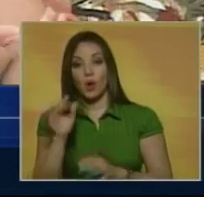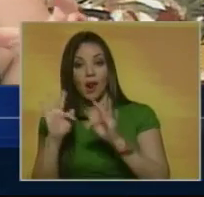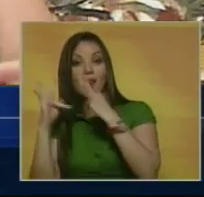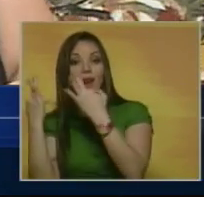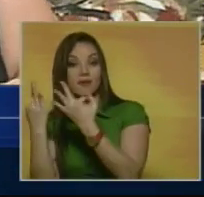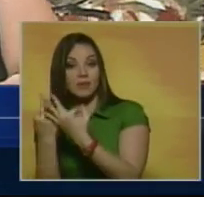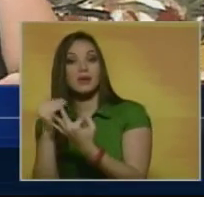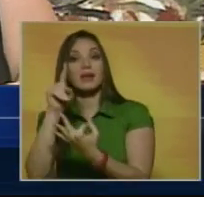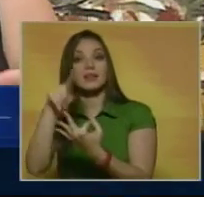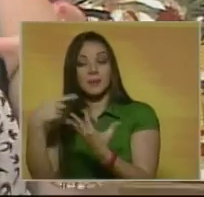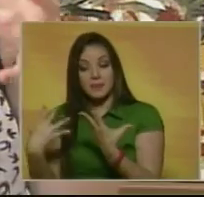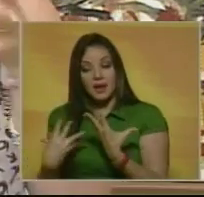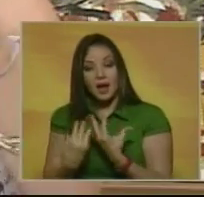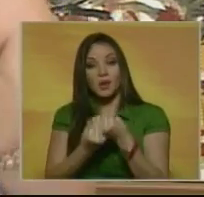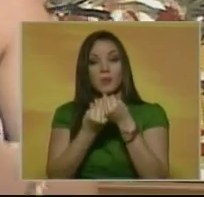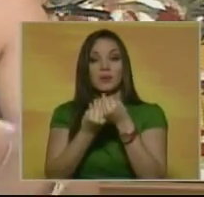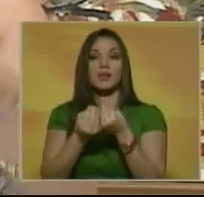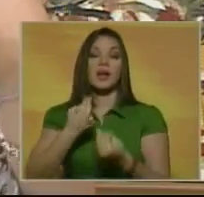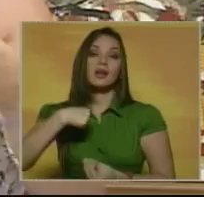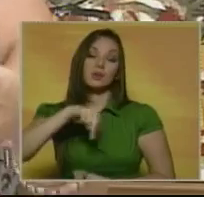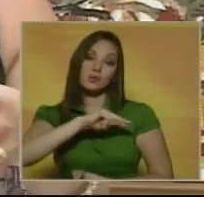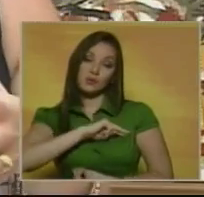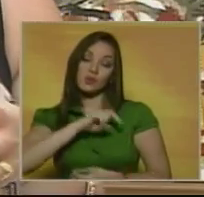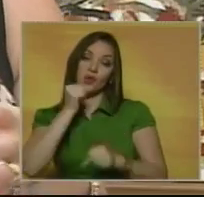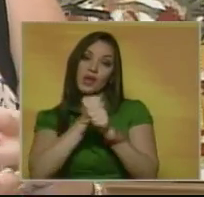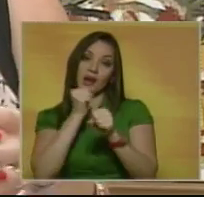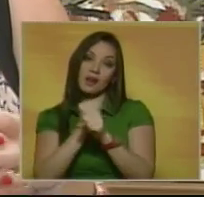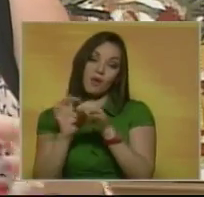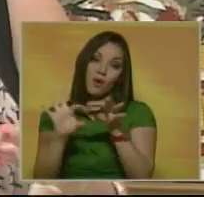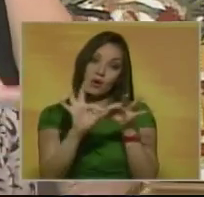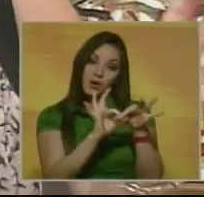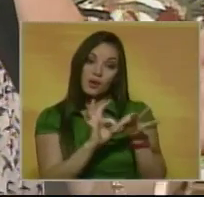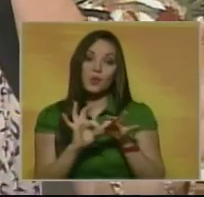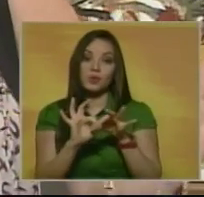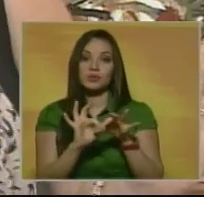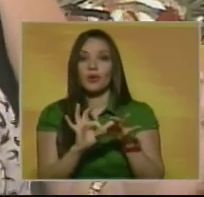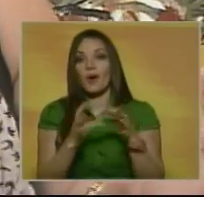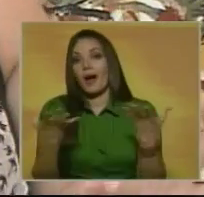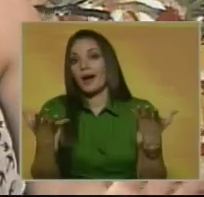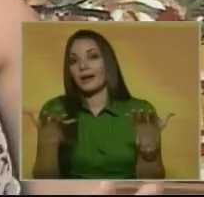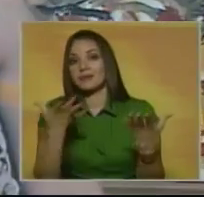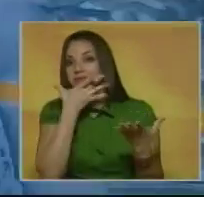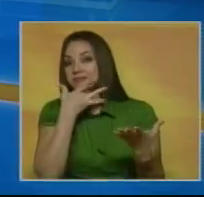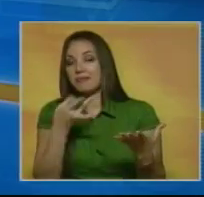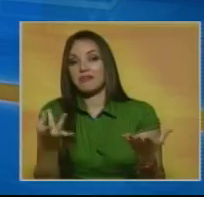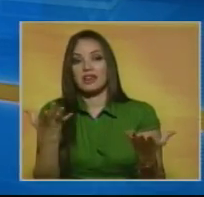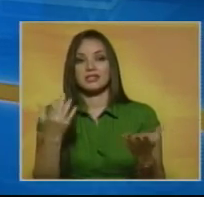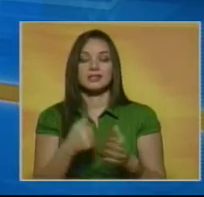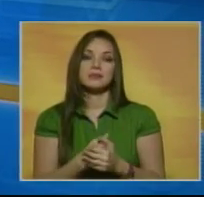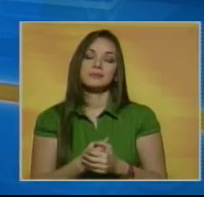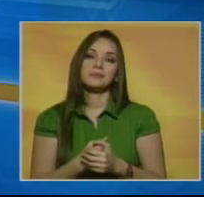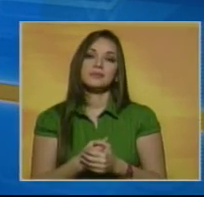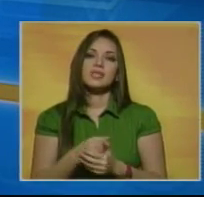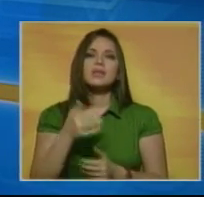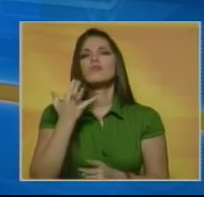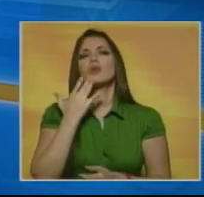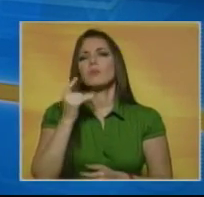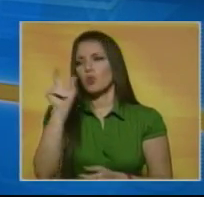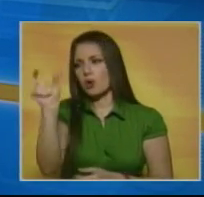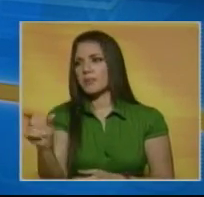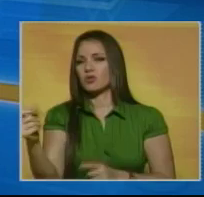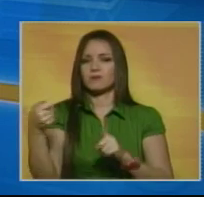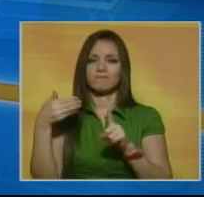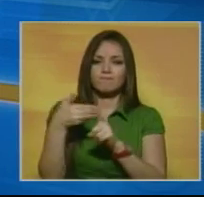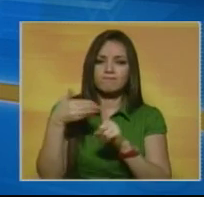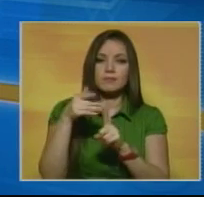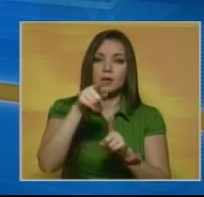también nos acompaña y el trabajo es mancomunado, pues se hacen cosas fascinantes. Bien, si alguien te acosa es